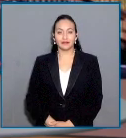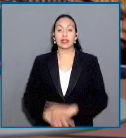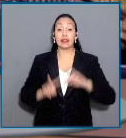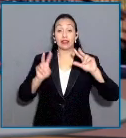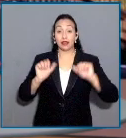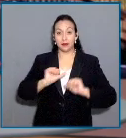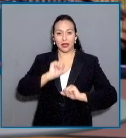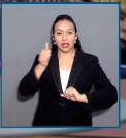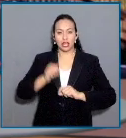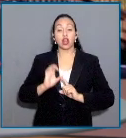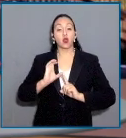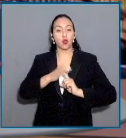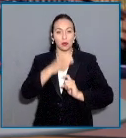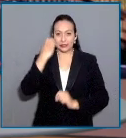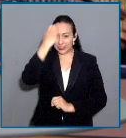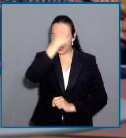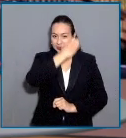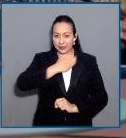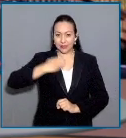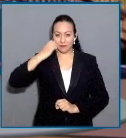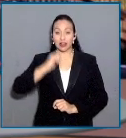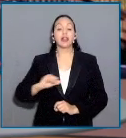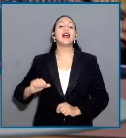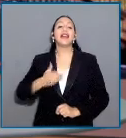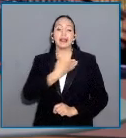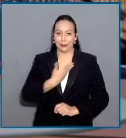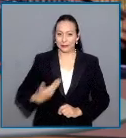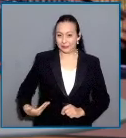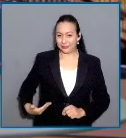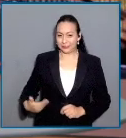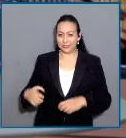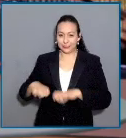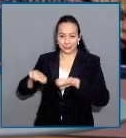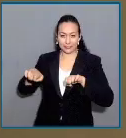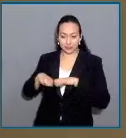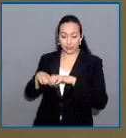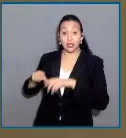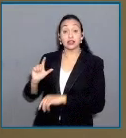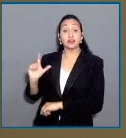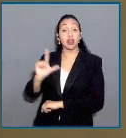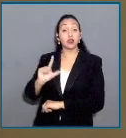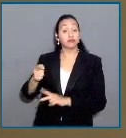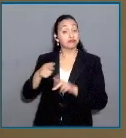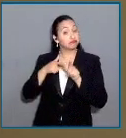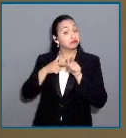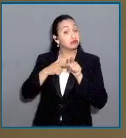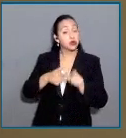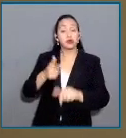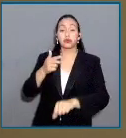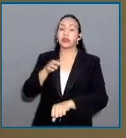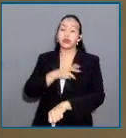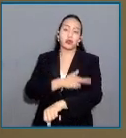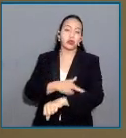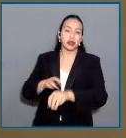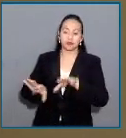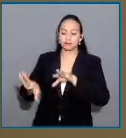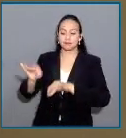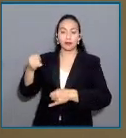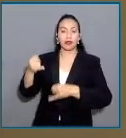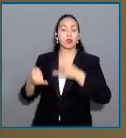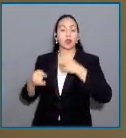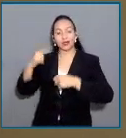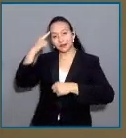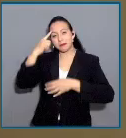de Evaluación del Poder Legislativo continuó este lunes con el proceso de selección de candidatos a la elección judicial